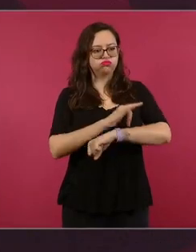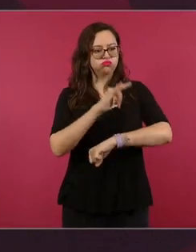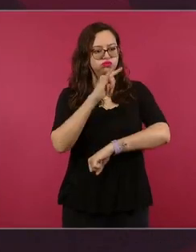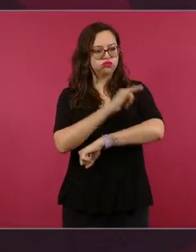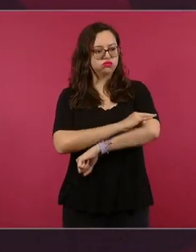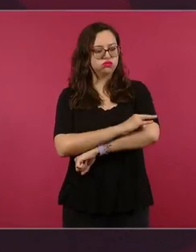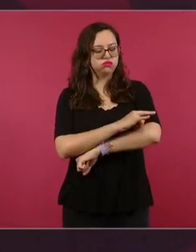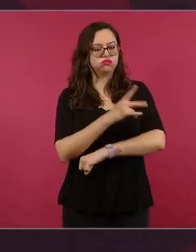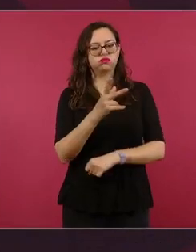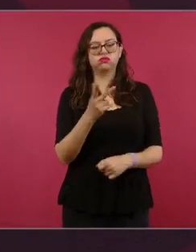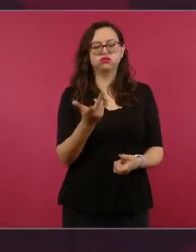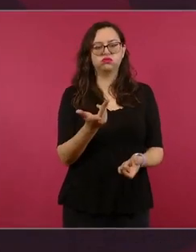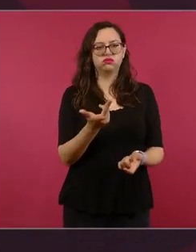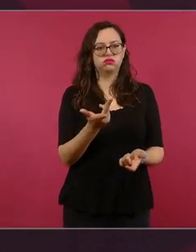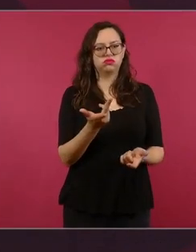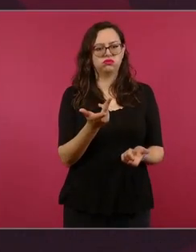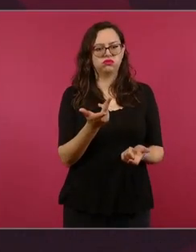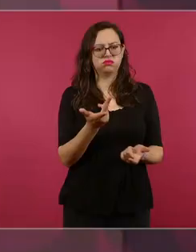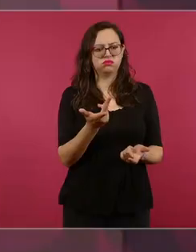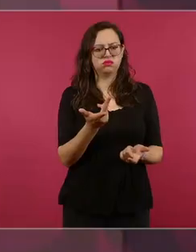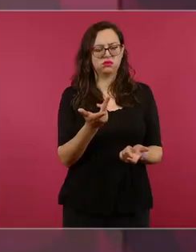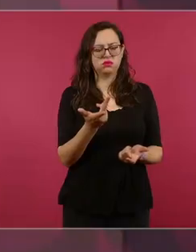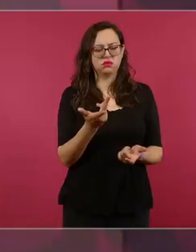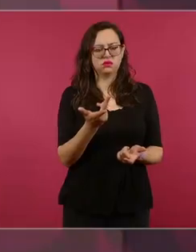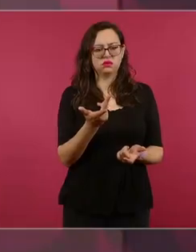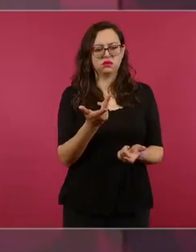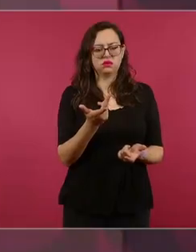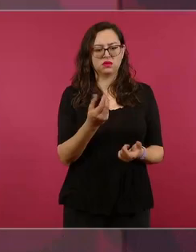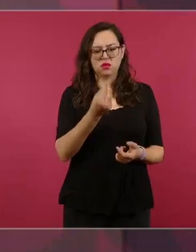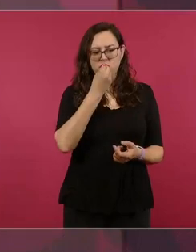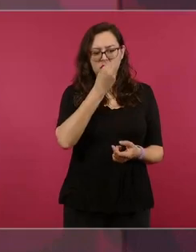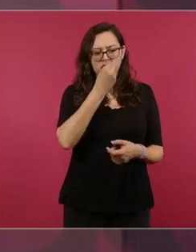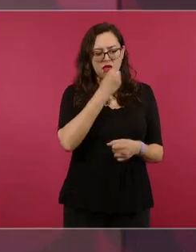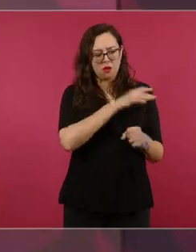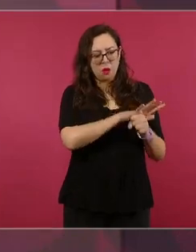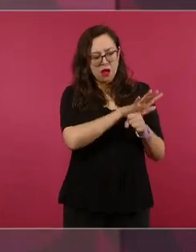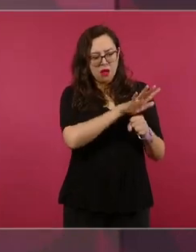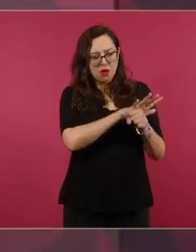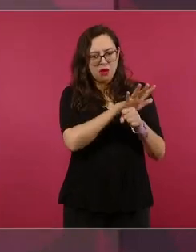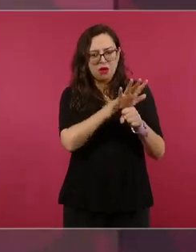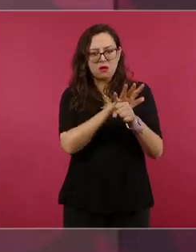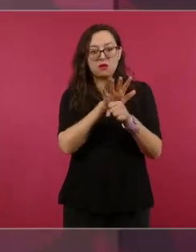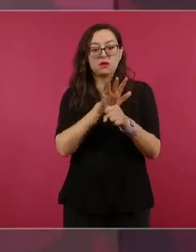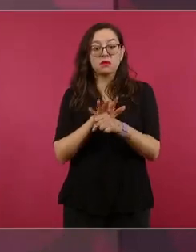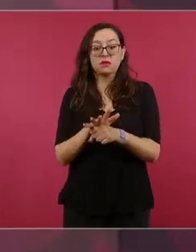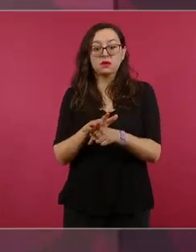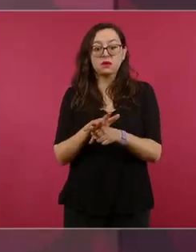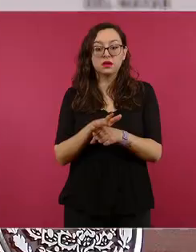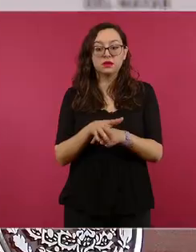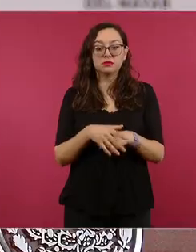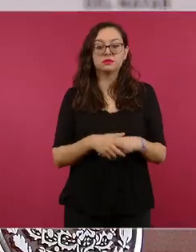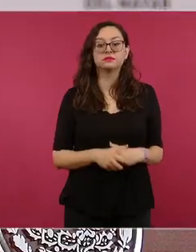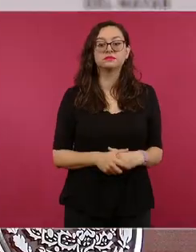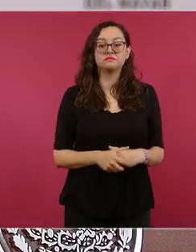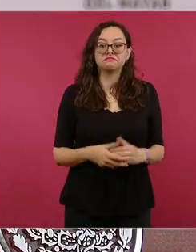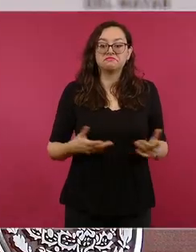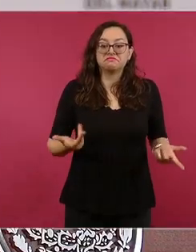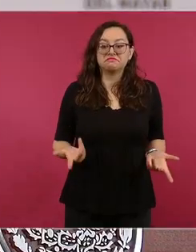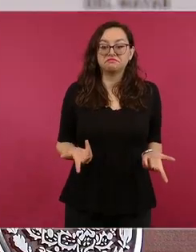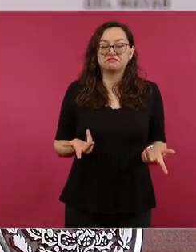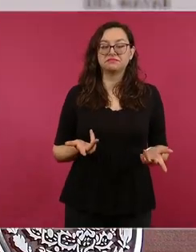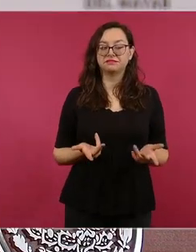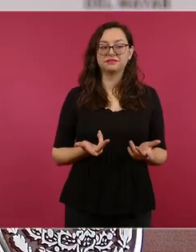particular, incluso hasta la misma comida. Nosotros tenemos, por nuestras